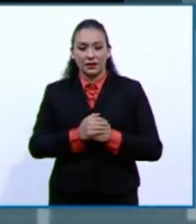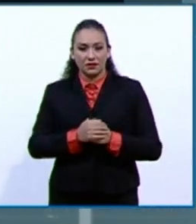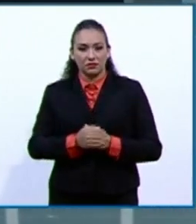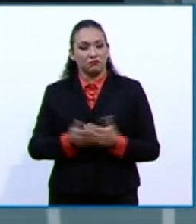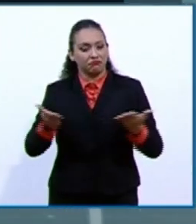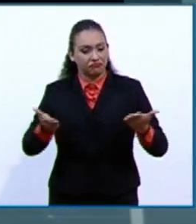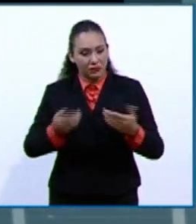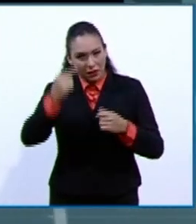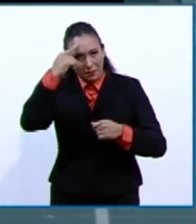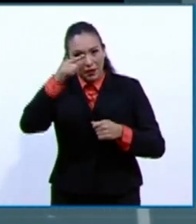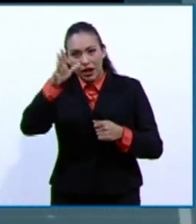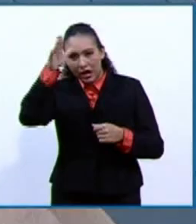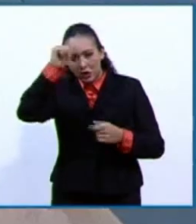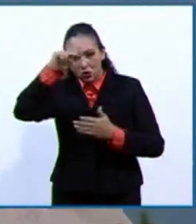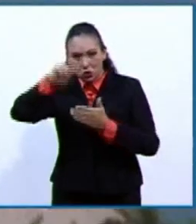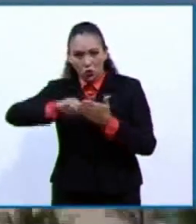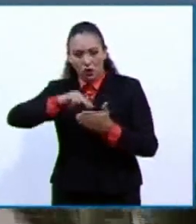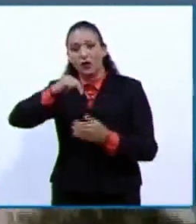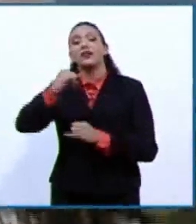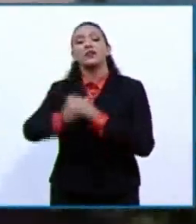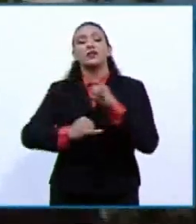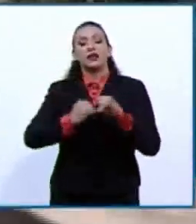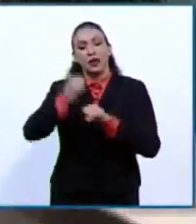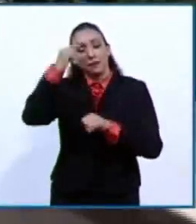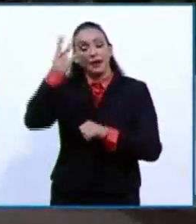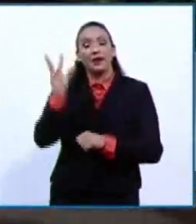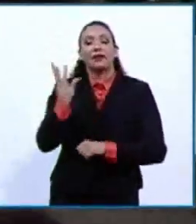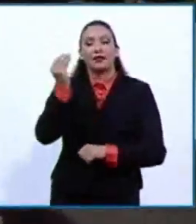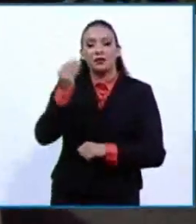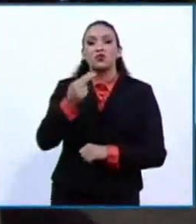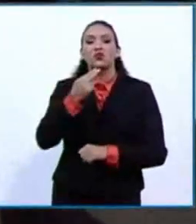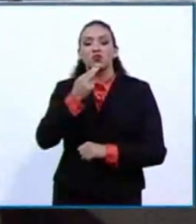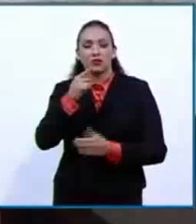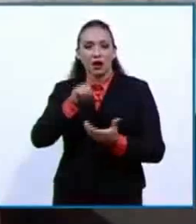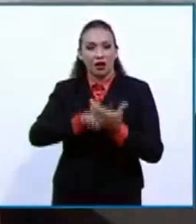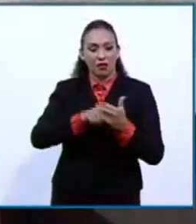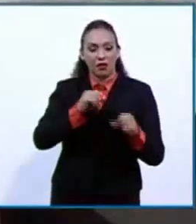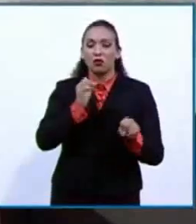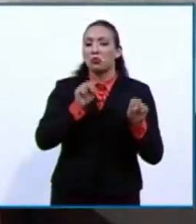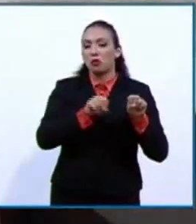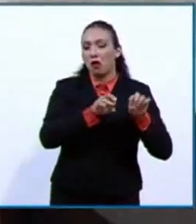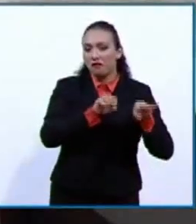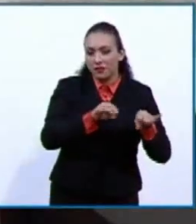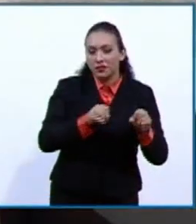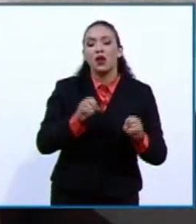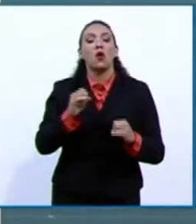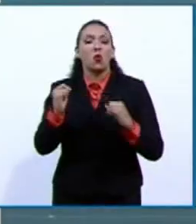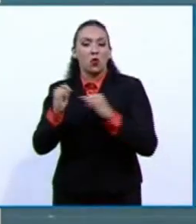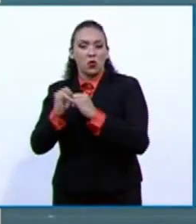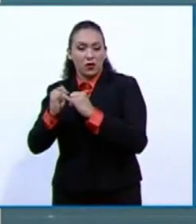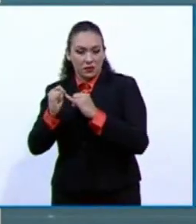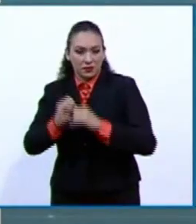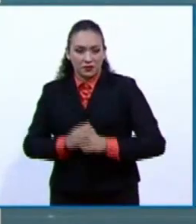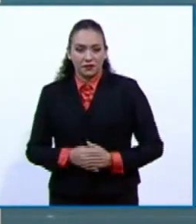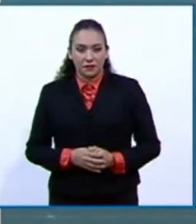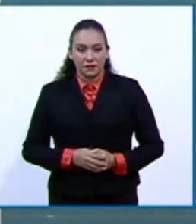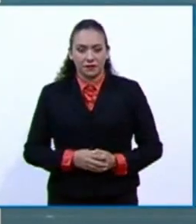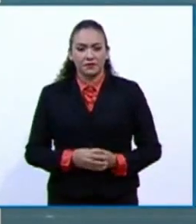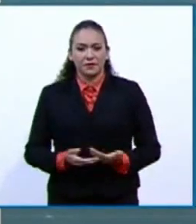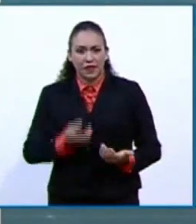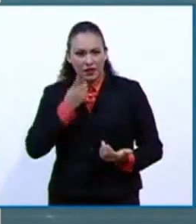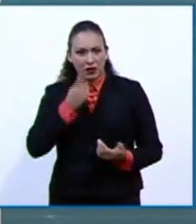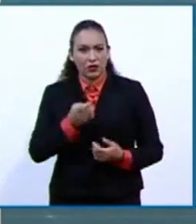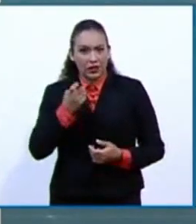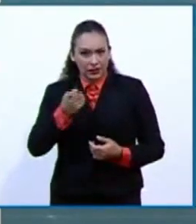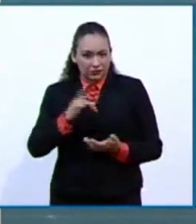permanente la firma de convenios de interconexión tecnológica entre sus órganos jurisdiccionales y los poderes judiciales estatales. Indicó que